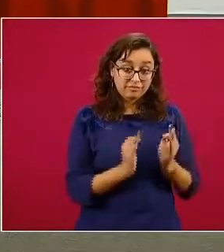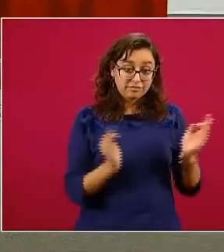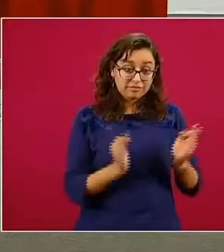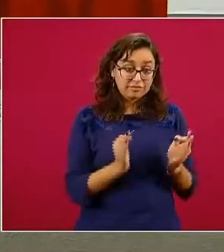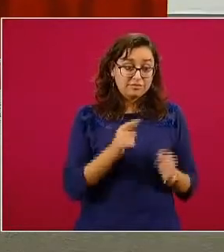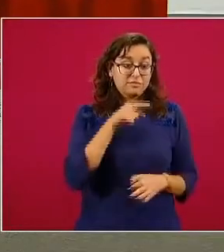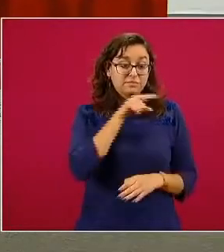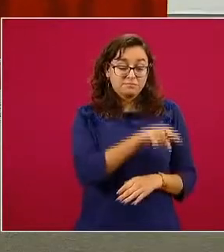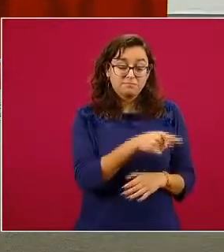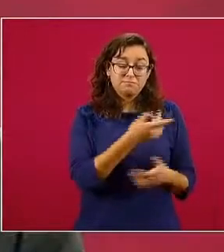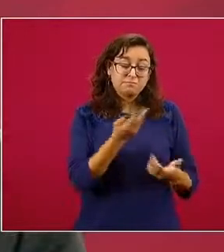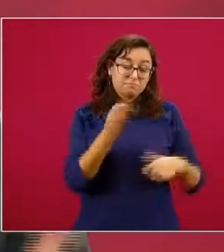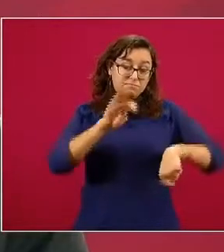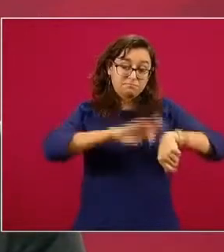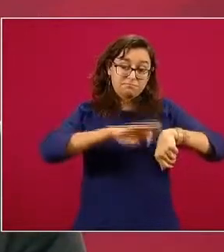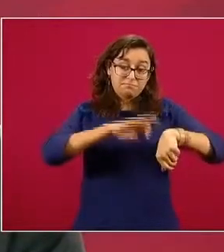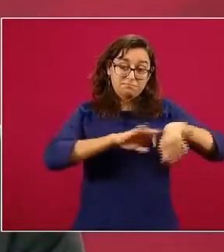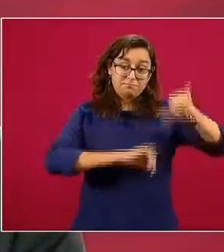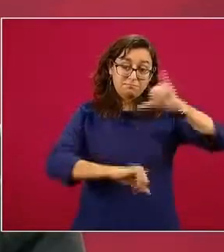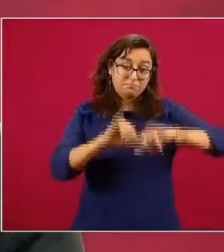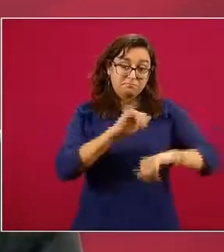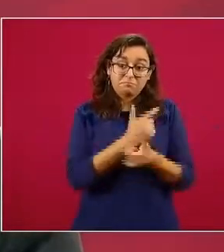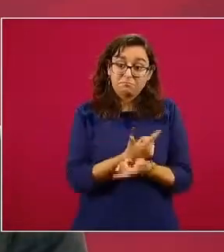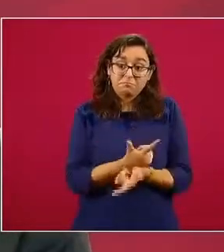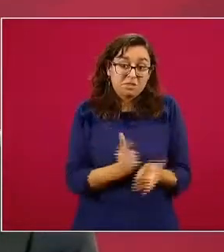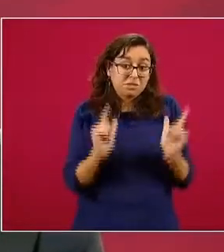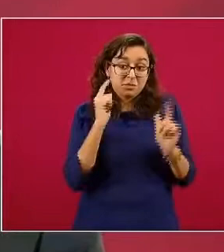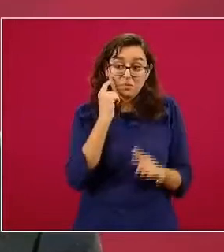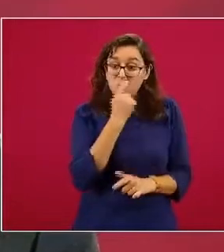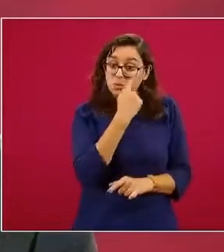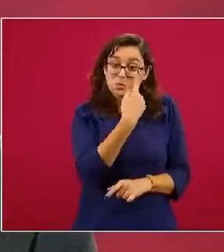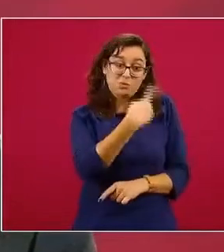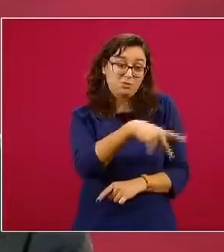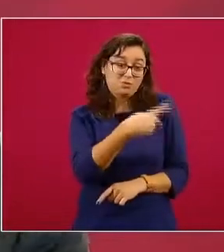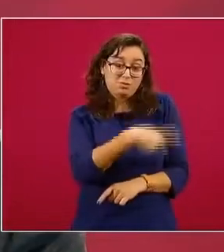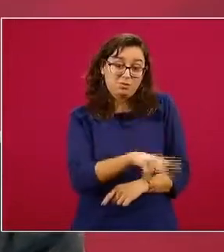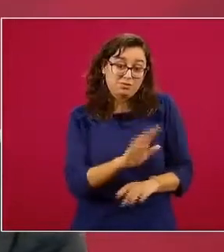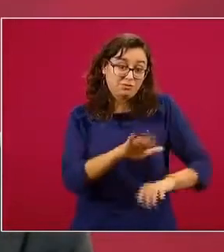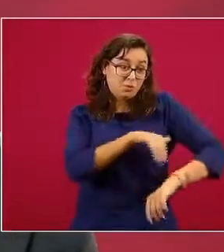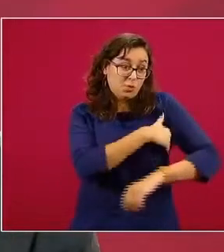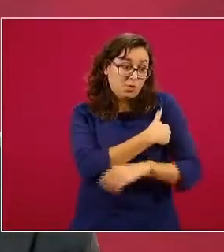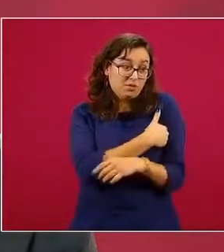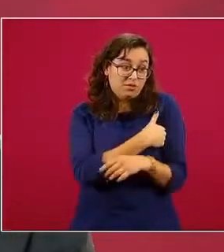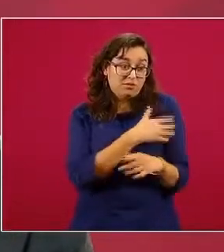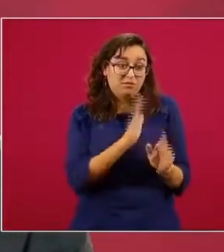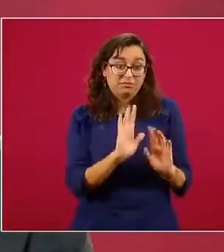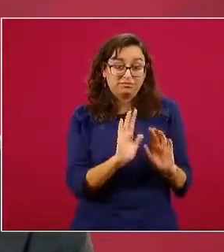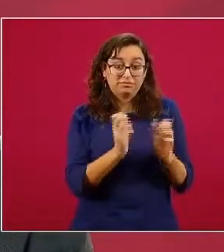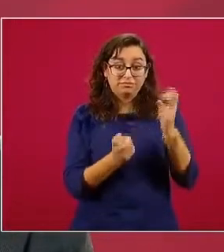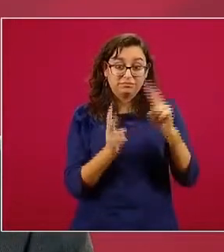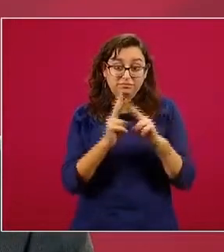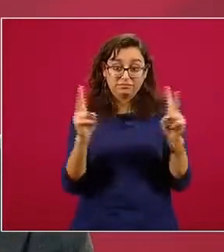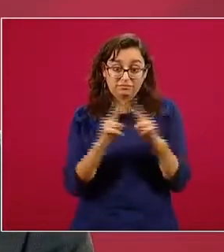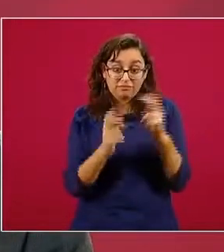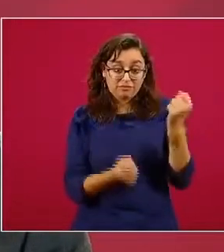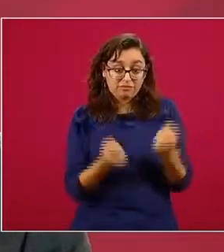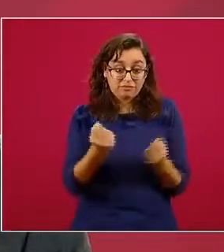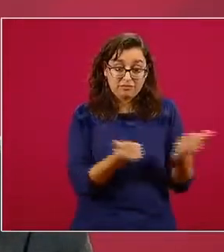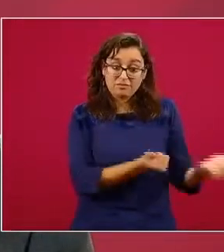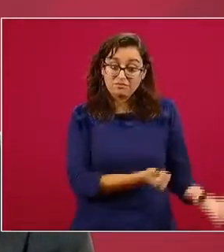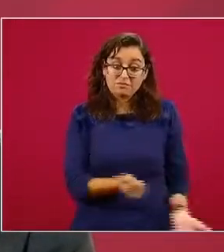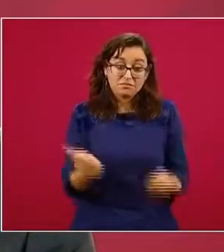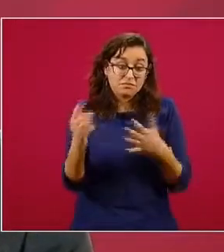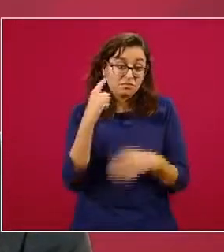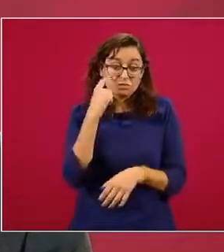de productos farmacéuticos son libres de seleccionar la bodega o el intermediario que consideren más